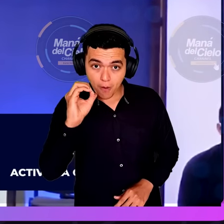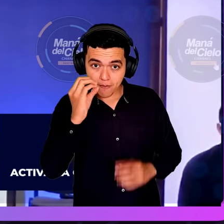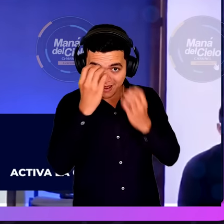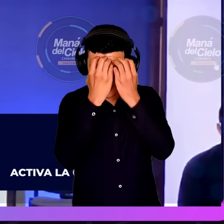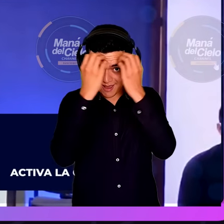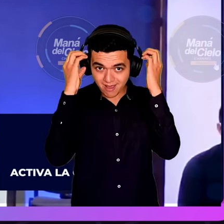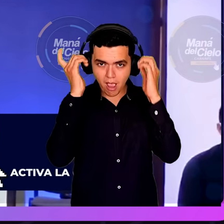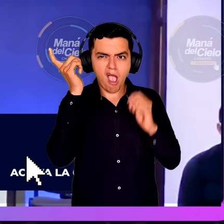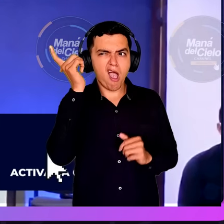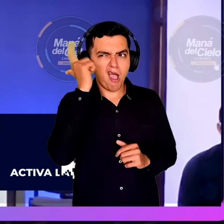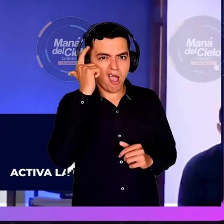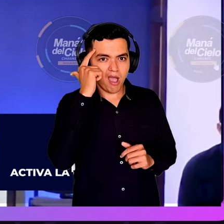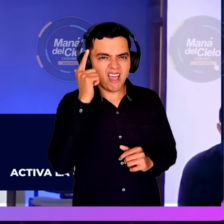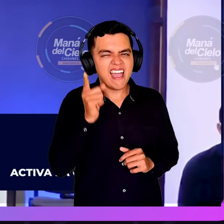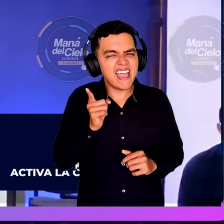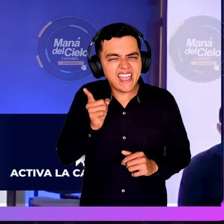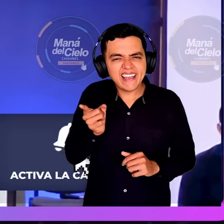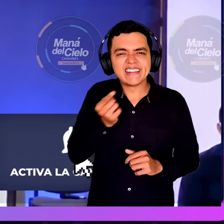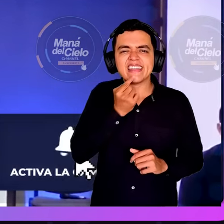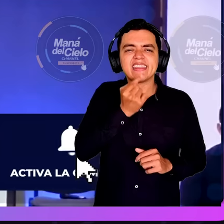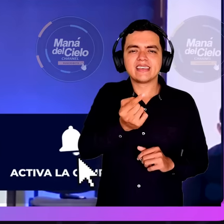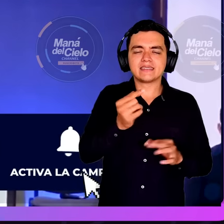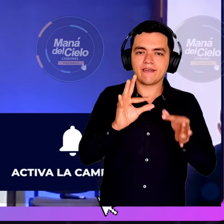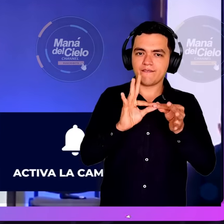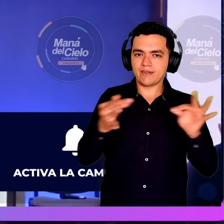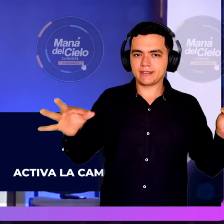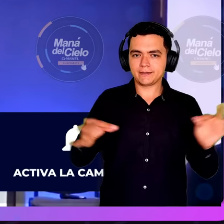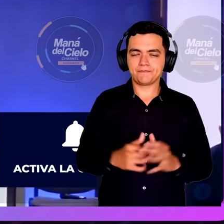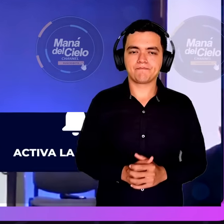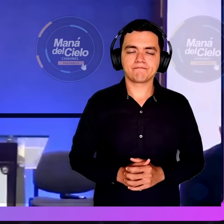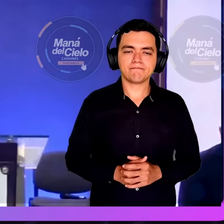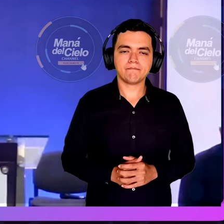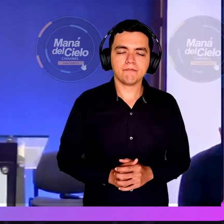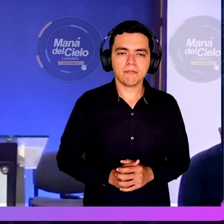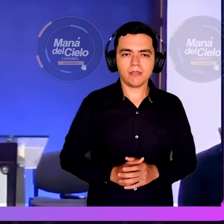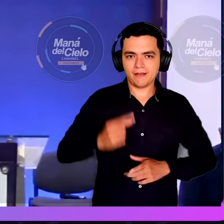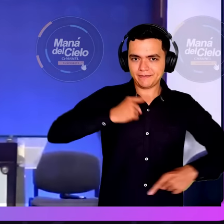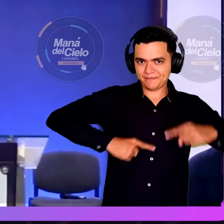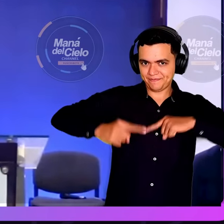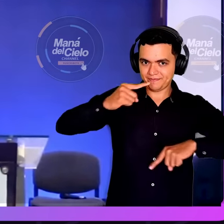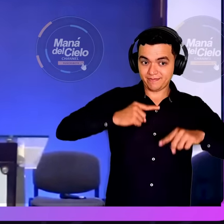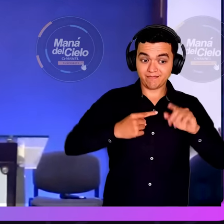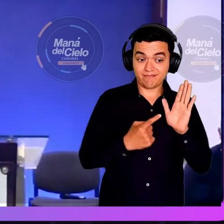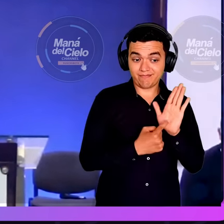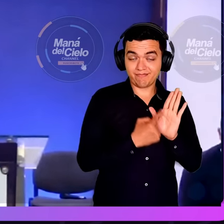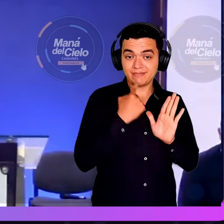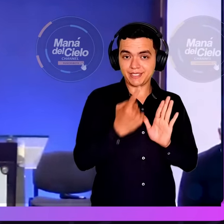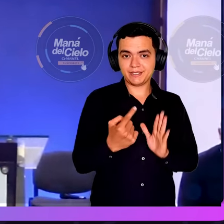Porque ¿qué dice la Biblia? El principio de la sabiduría